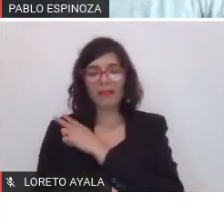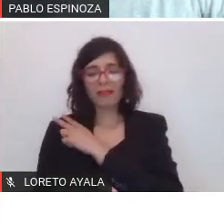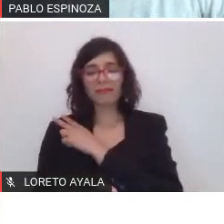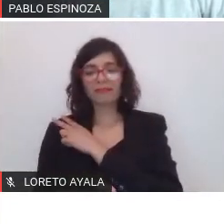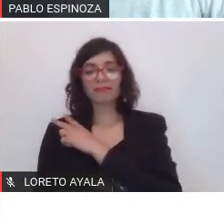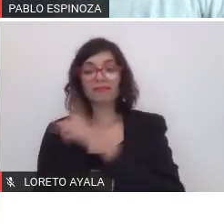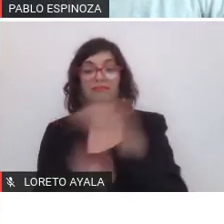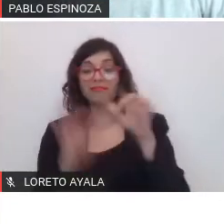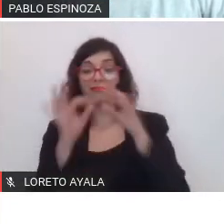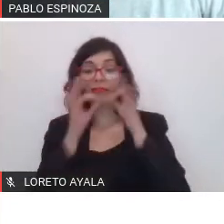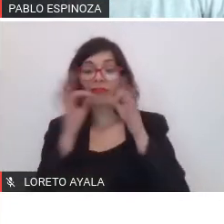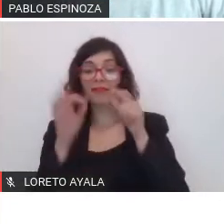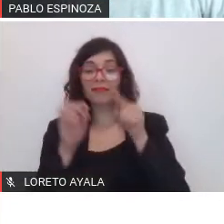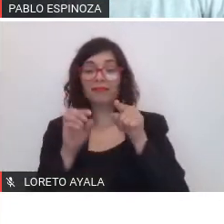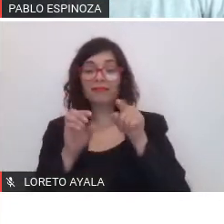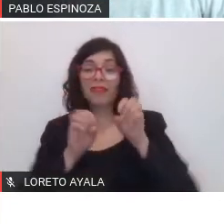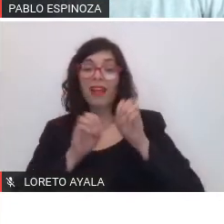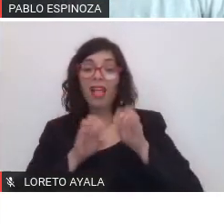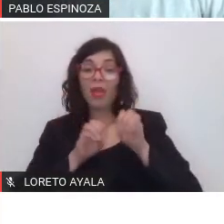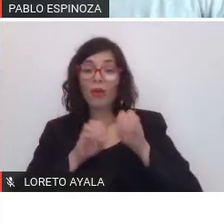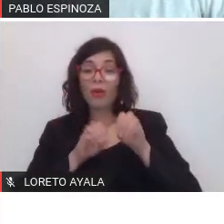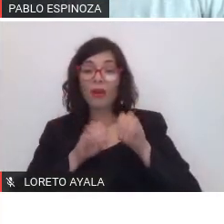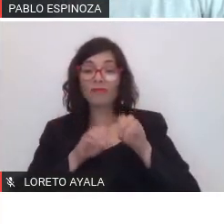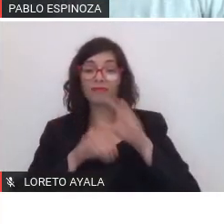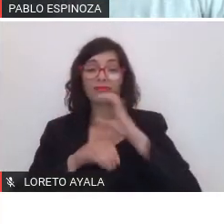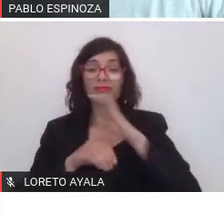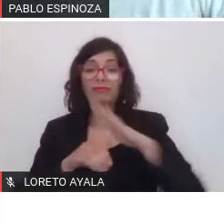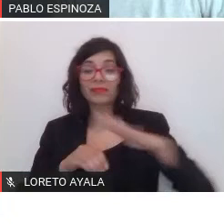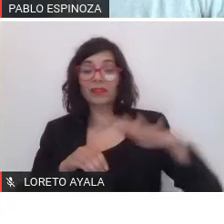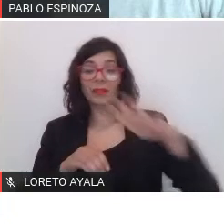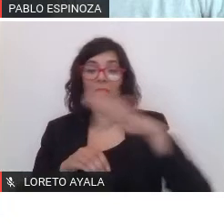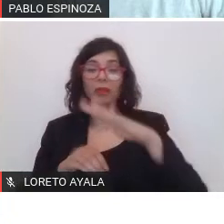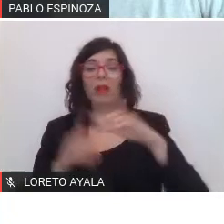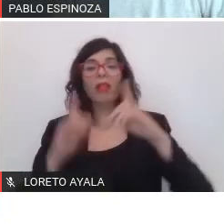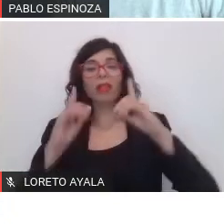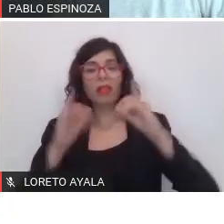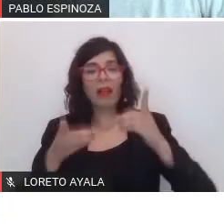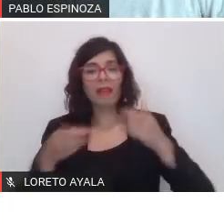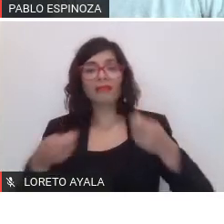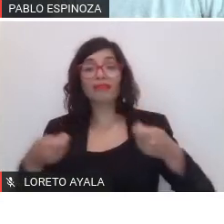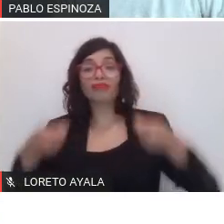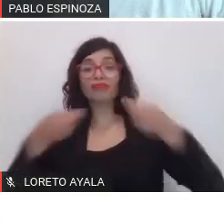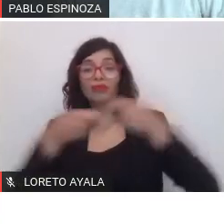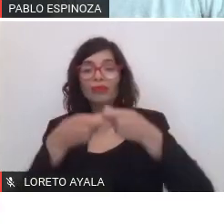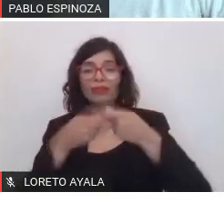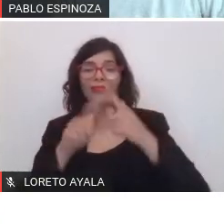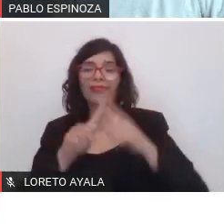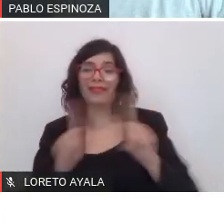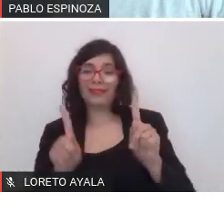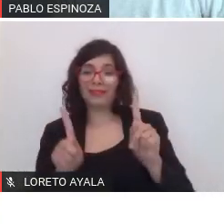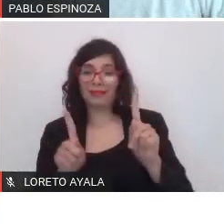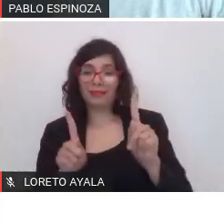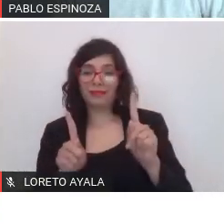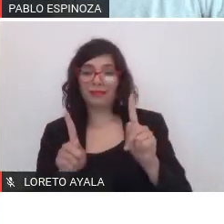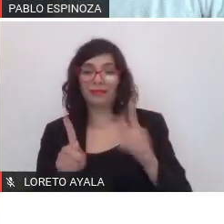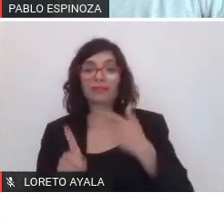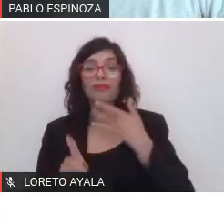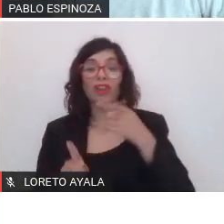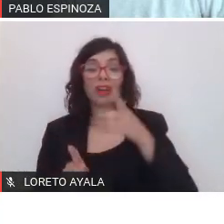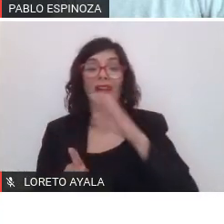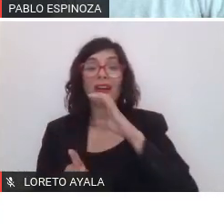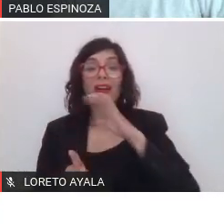rural debe tener una subvención diferenciada, porque la educación rural es un poco más